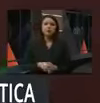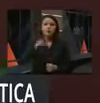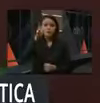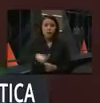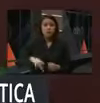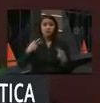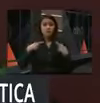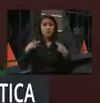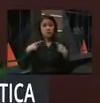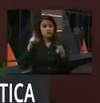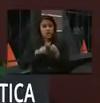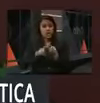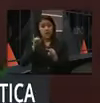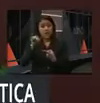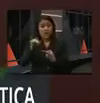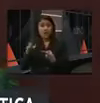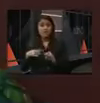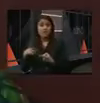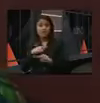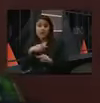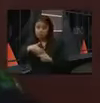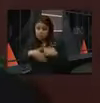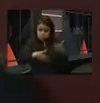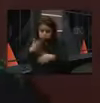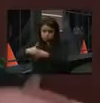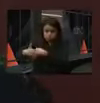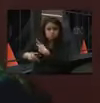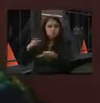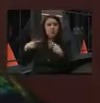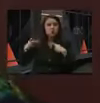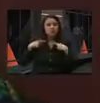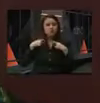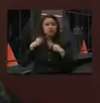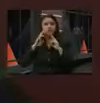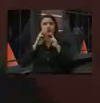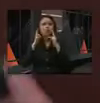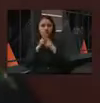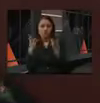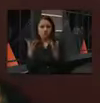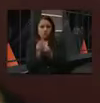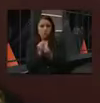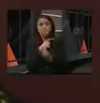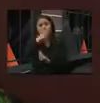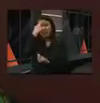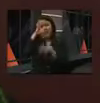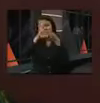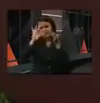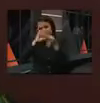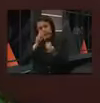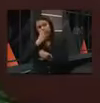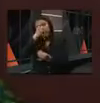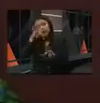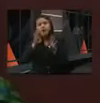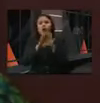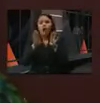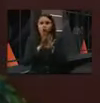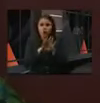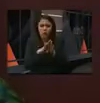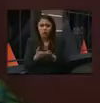presidente del ine ya debería de estar convocando a todos los representantes de los partidos en una mesa de trabajo y a ver quién a ver de qué